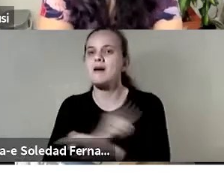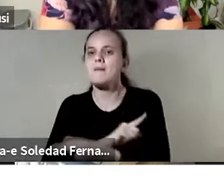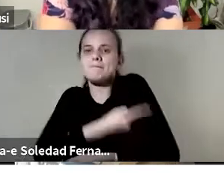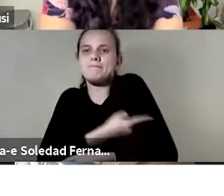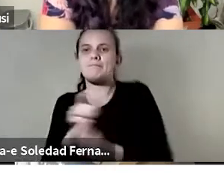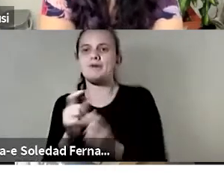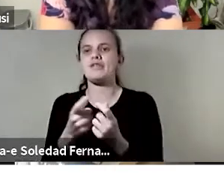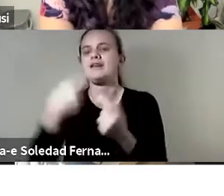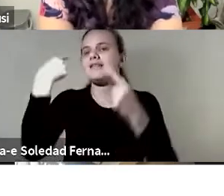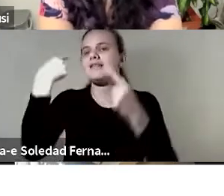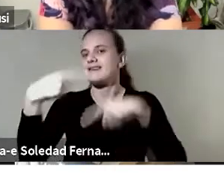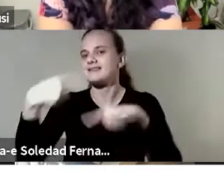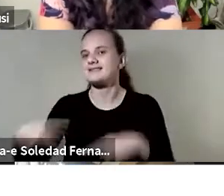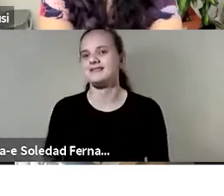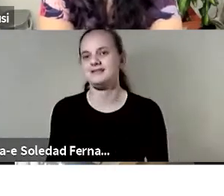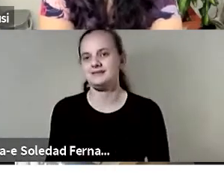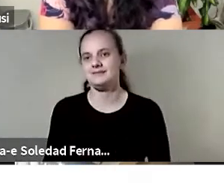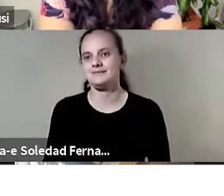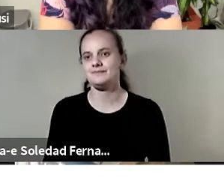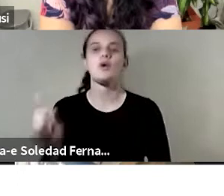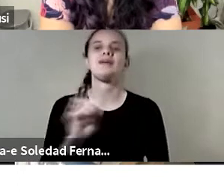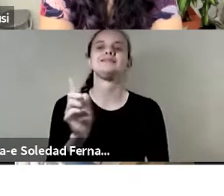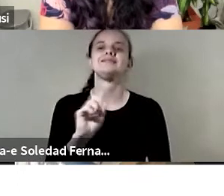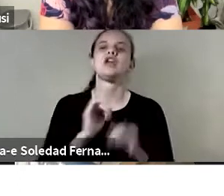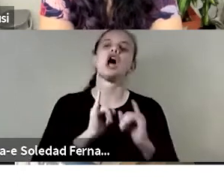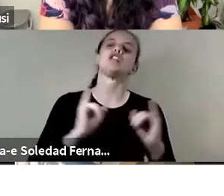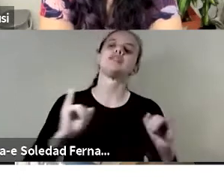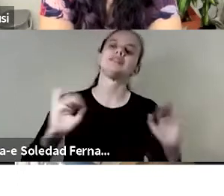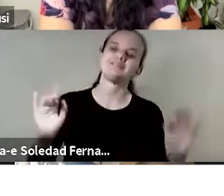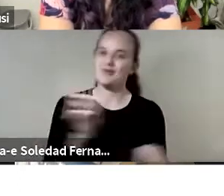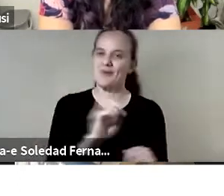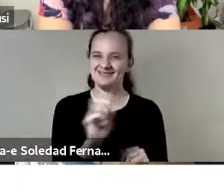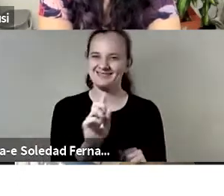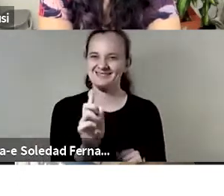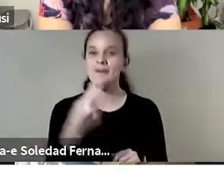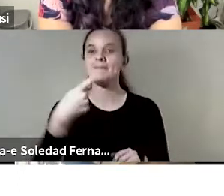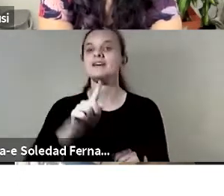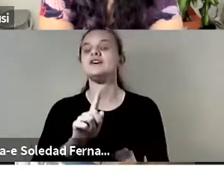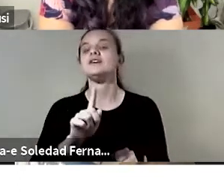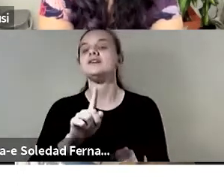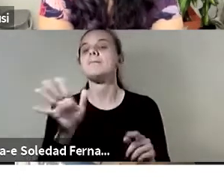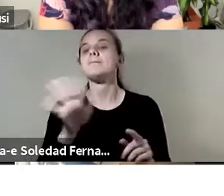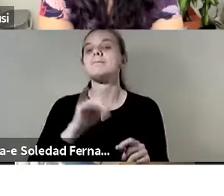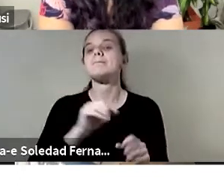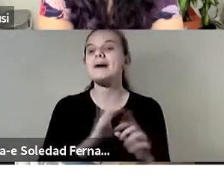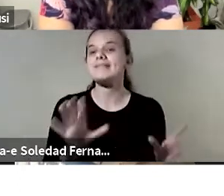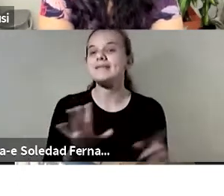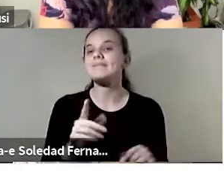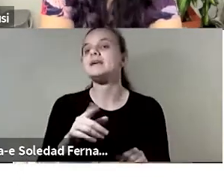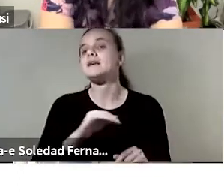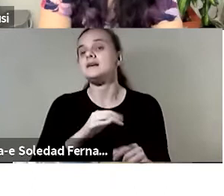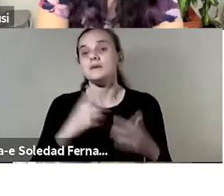el reconocimiento del entorno digital como un instrumento de empoderamiento de las diversidades. Bueno, ya no es una noticia